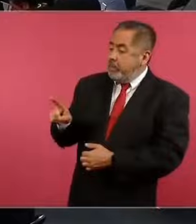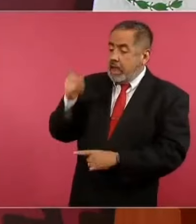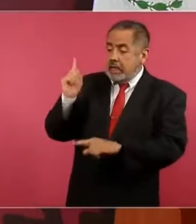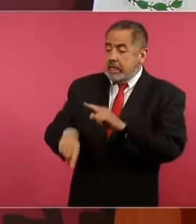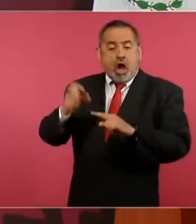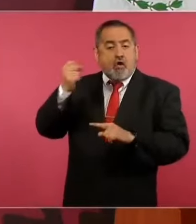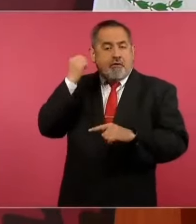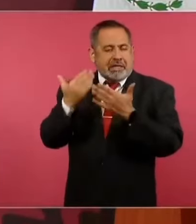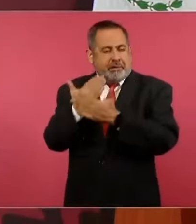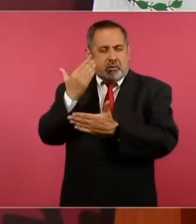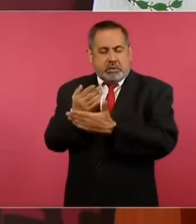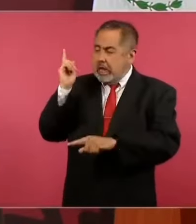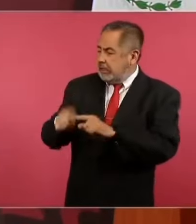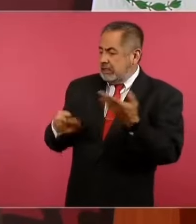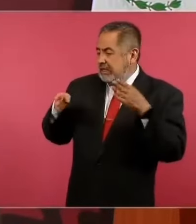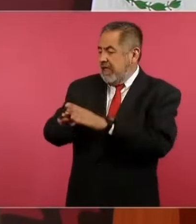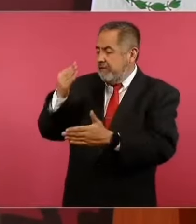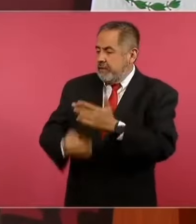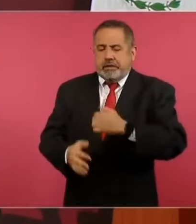Sería violar